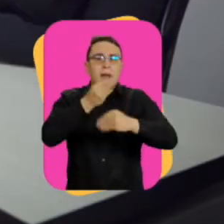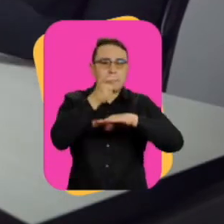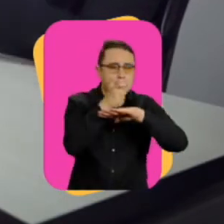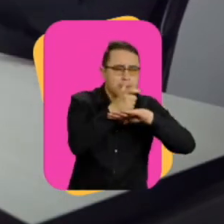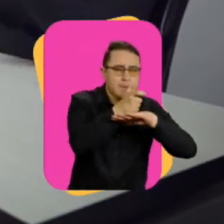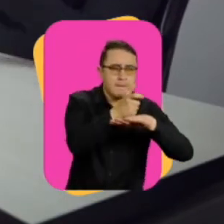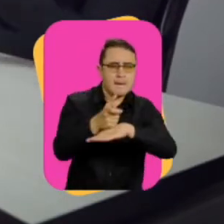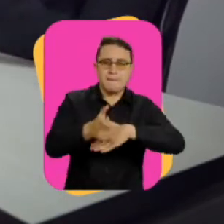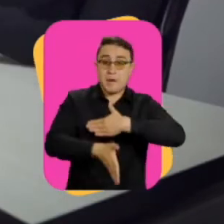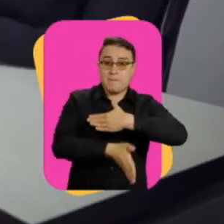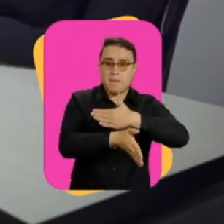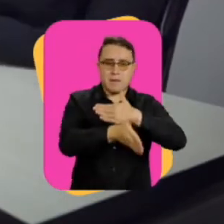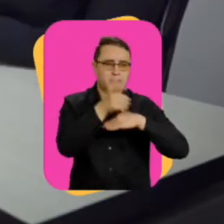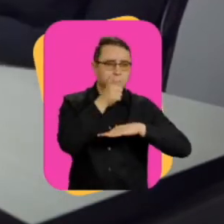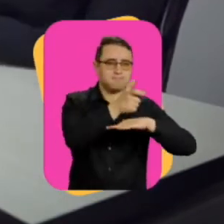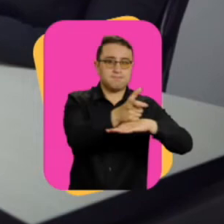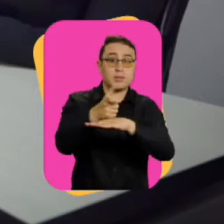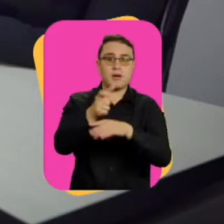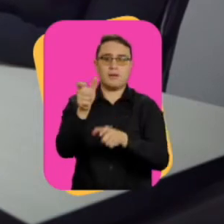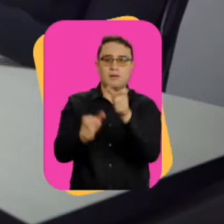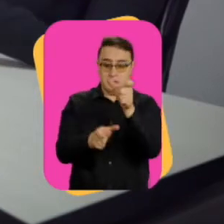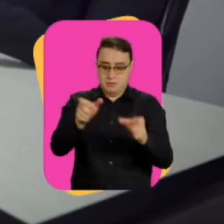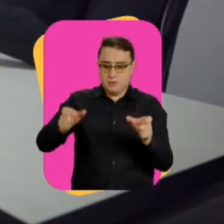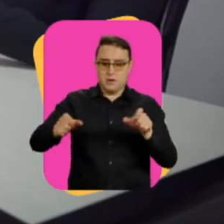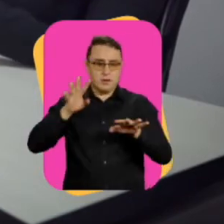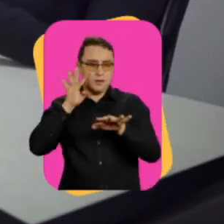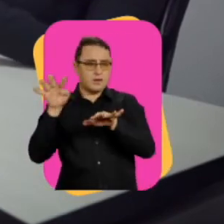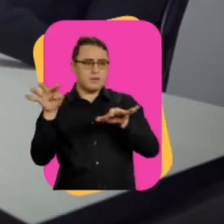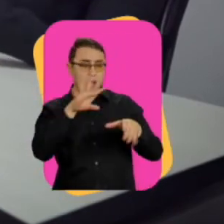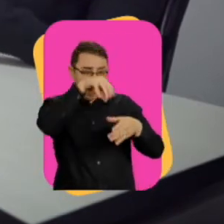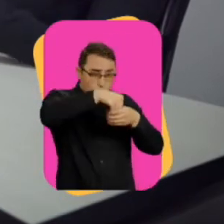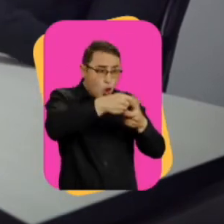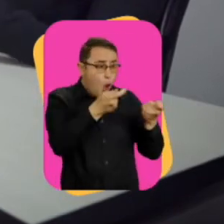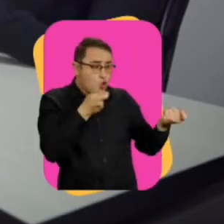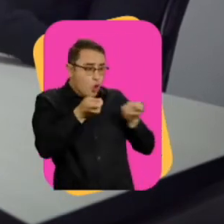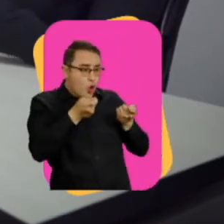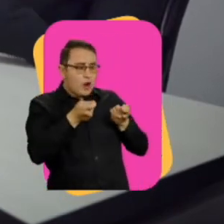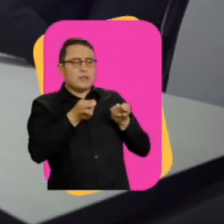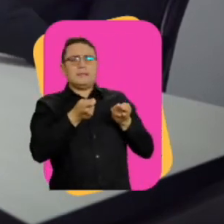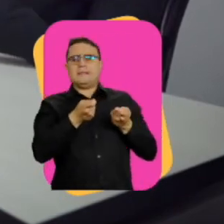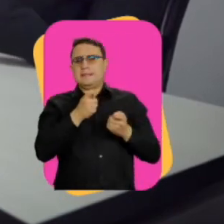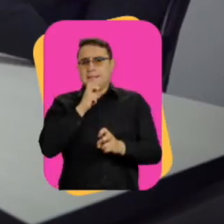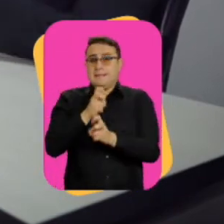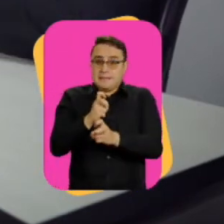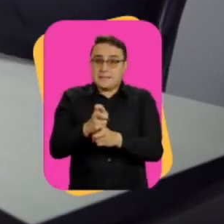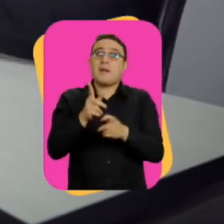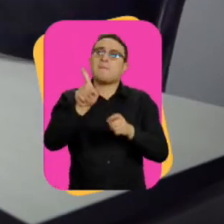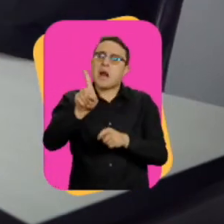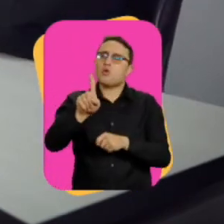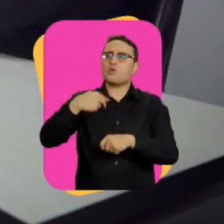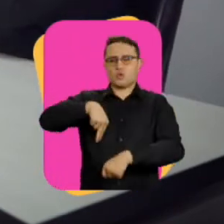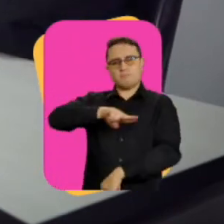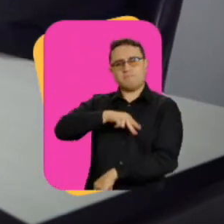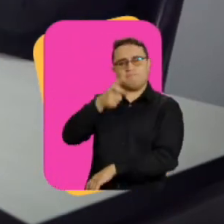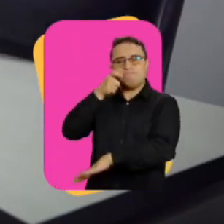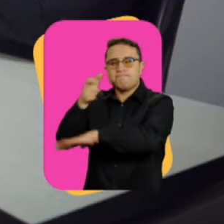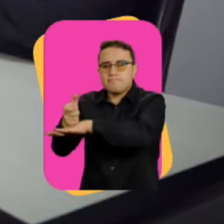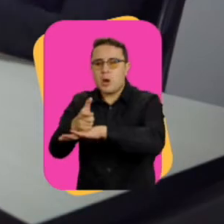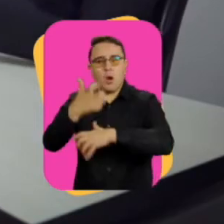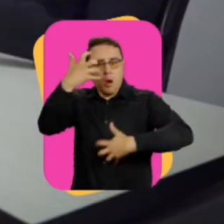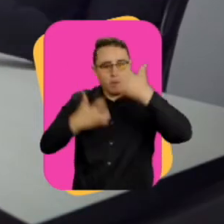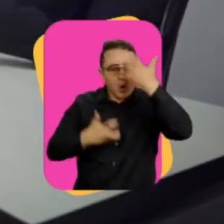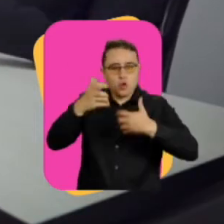la parte, es como el coco del ejercicio de las oficinas de control interno. Cuando entramos a verificar basados en unos criterios, en unas normas,